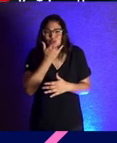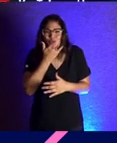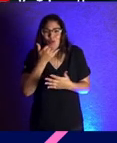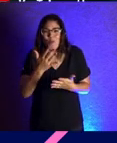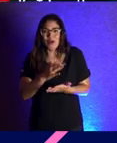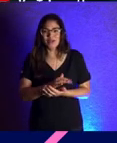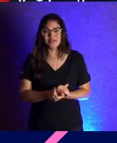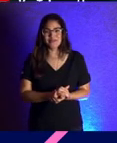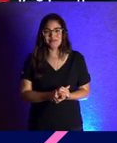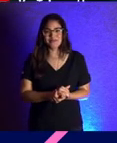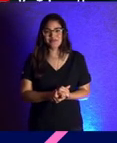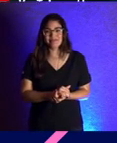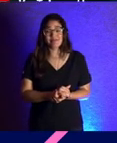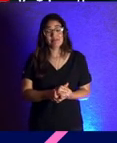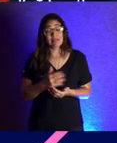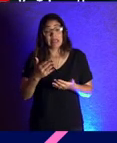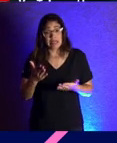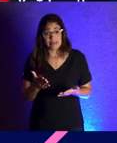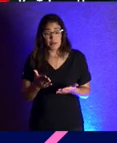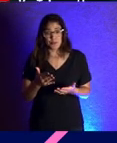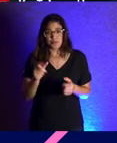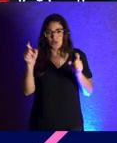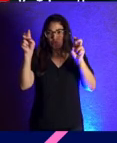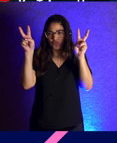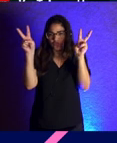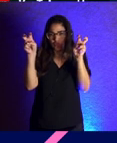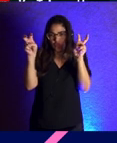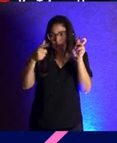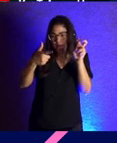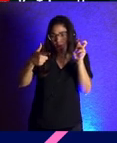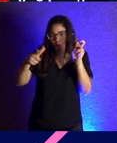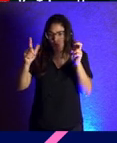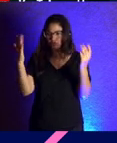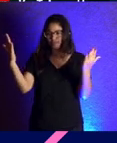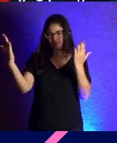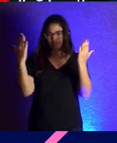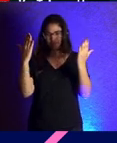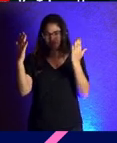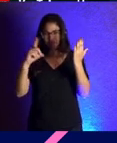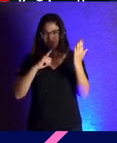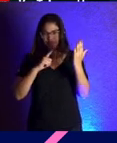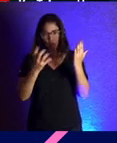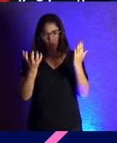Y sobre el otro tema que quería comparar un poco y global, pues esto